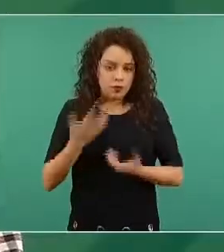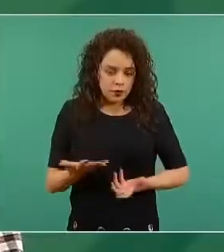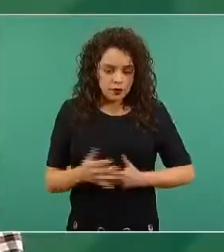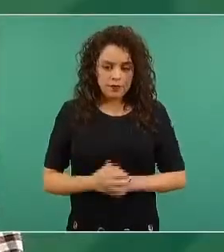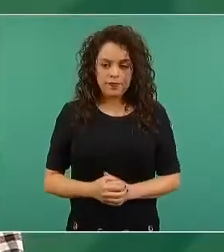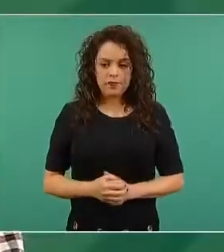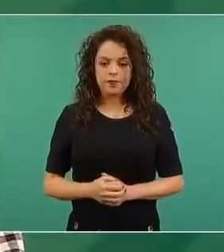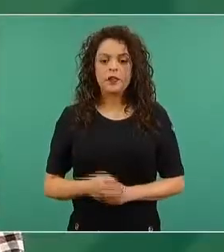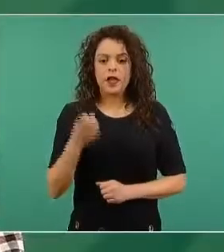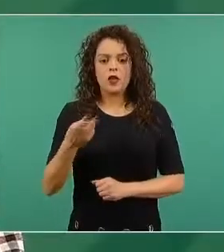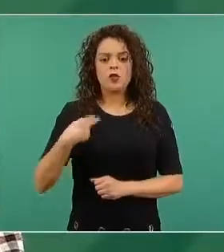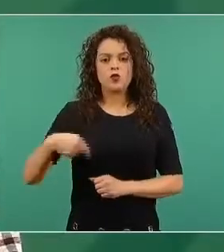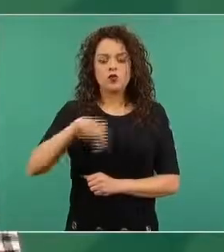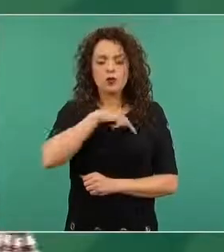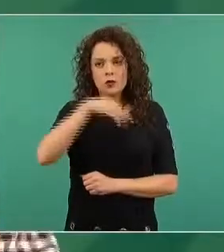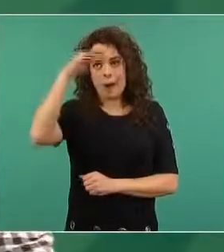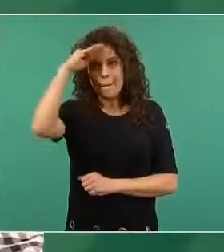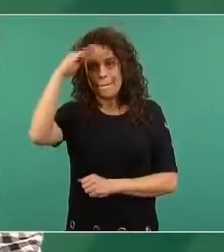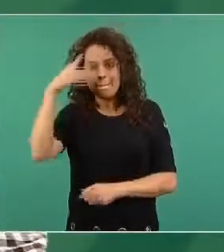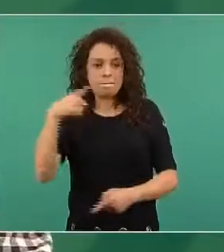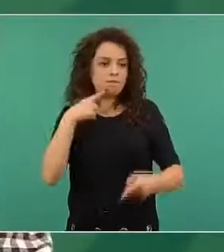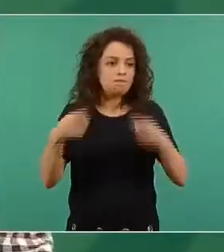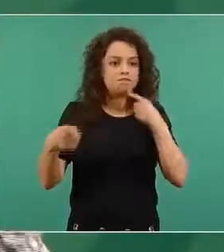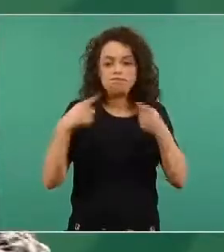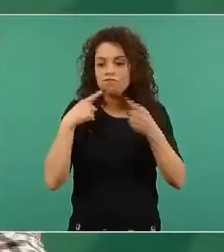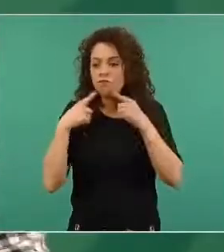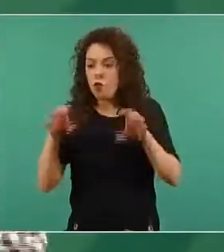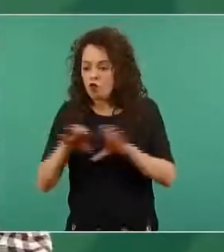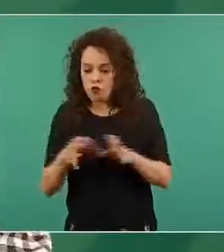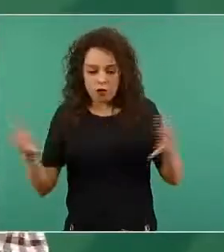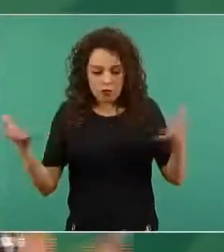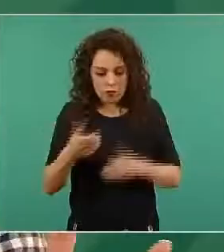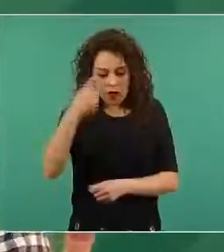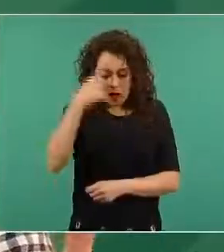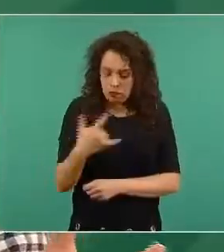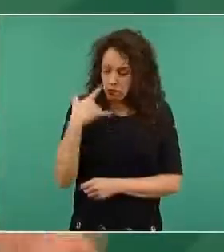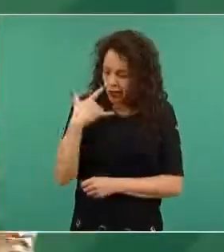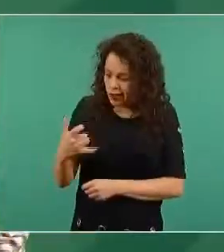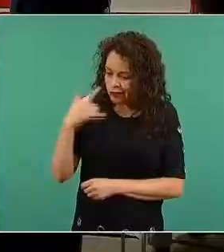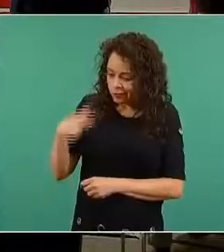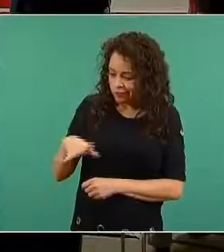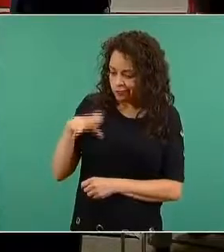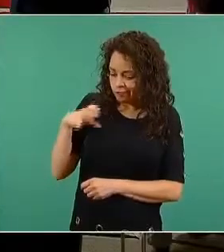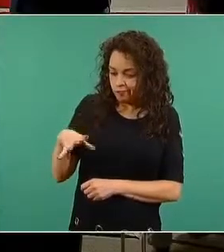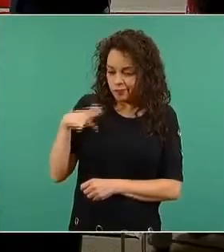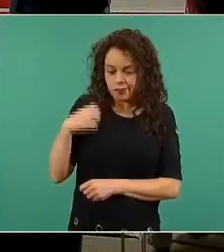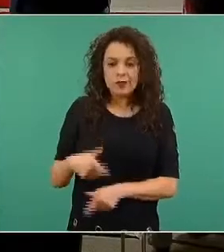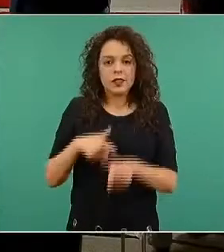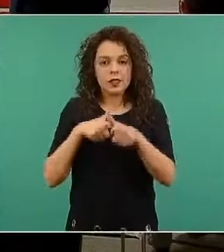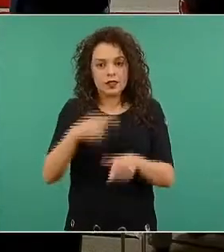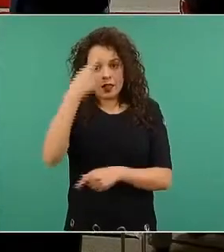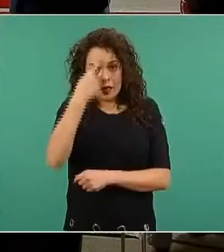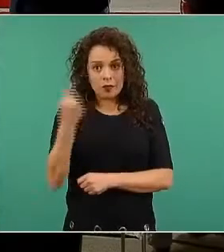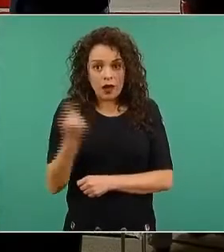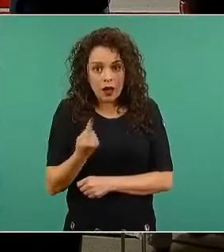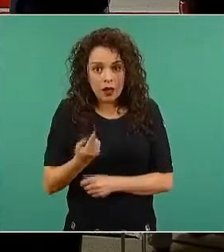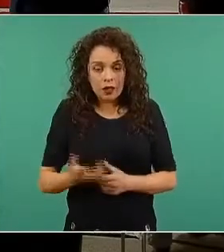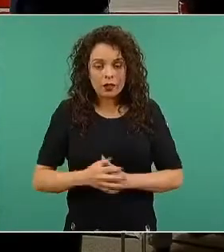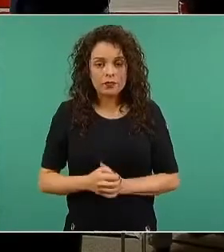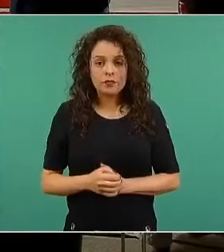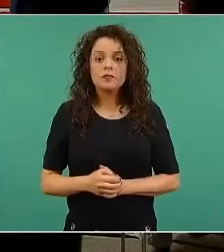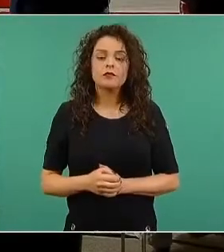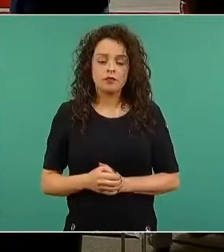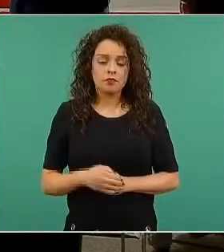viendo es cómo podríamos continuar el esfuerzo de tener una mejor práctica